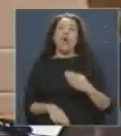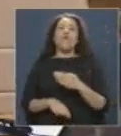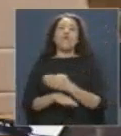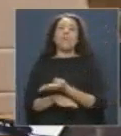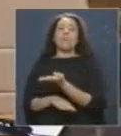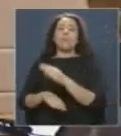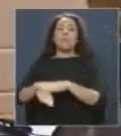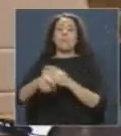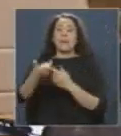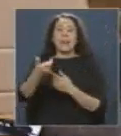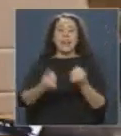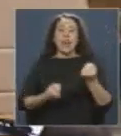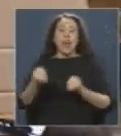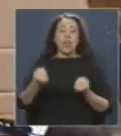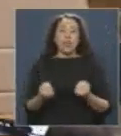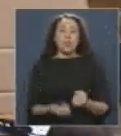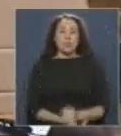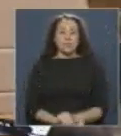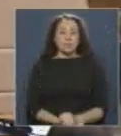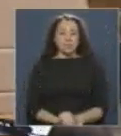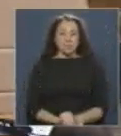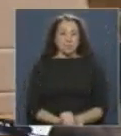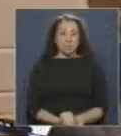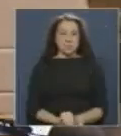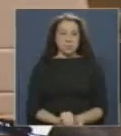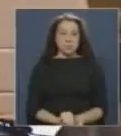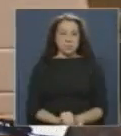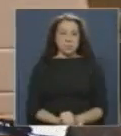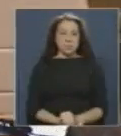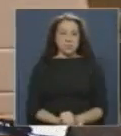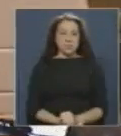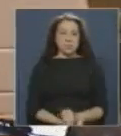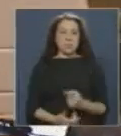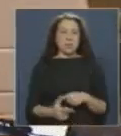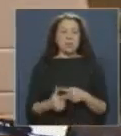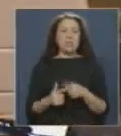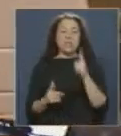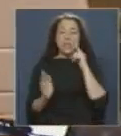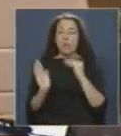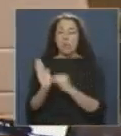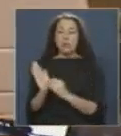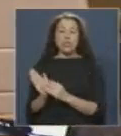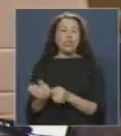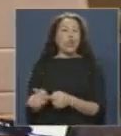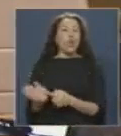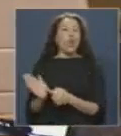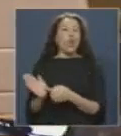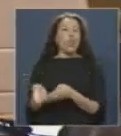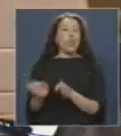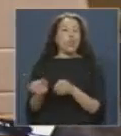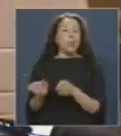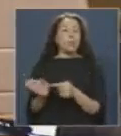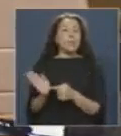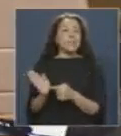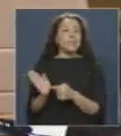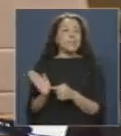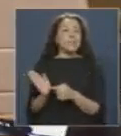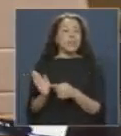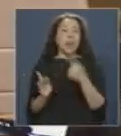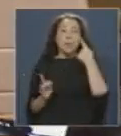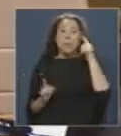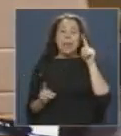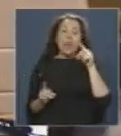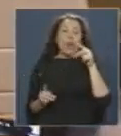su licencia de conducir y por lo tanto aparezca un domicilio que no necesariamente es el más